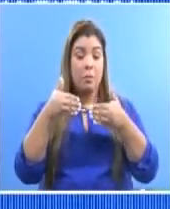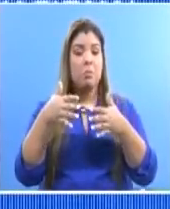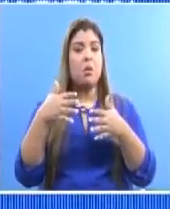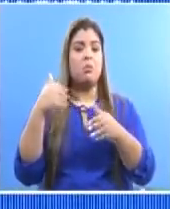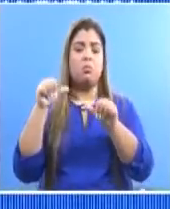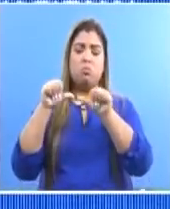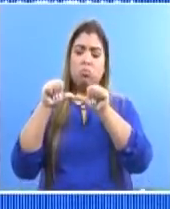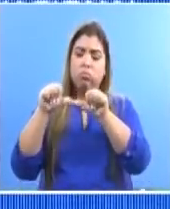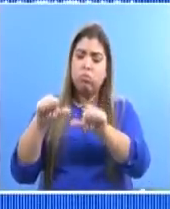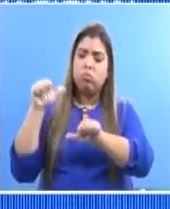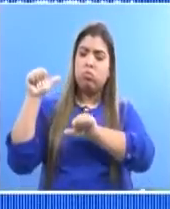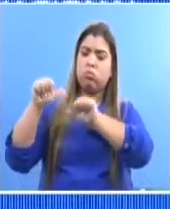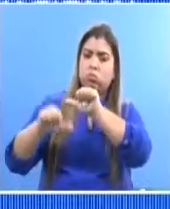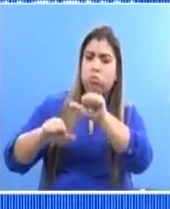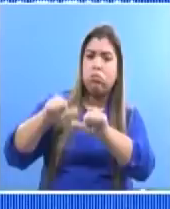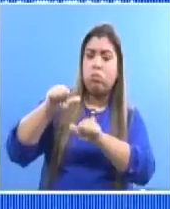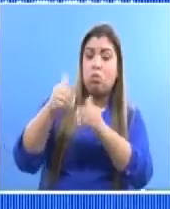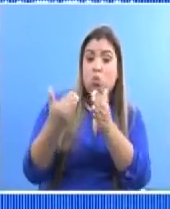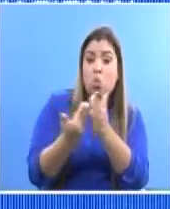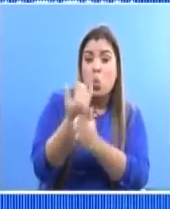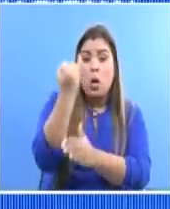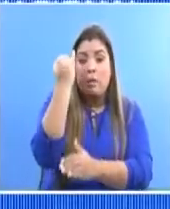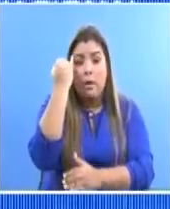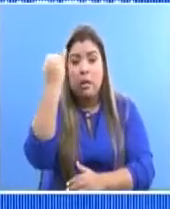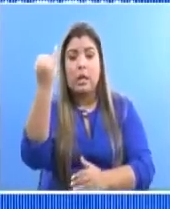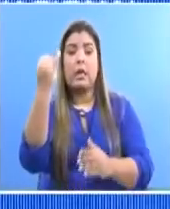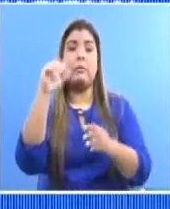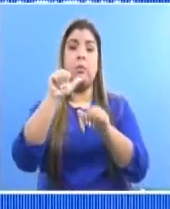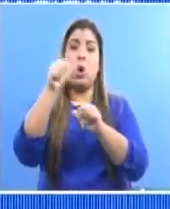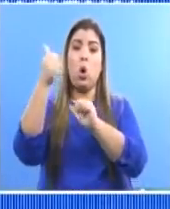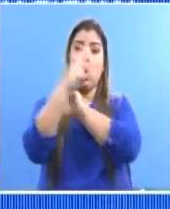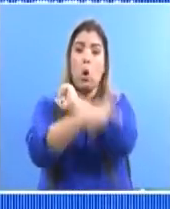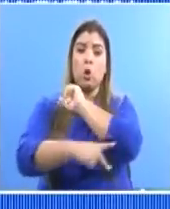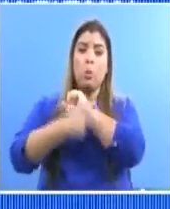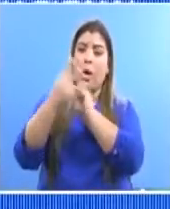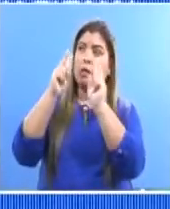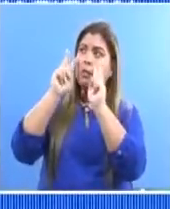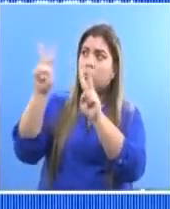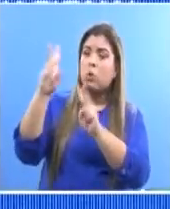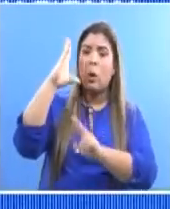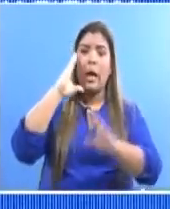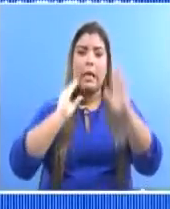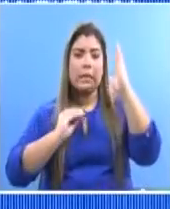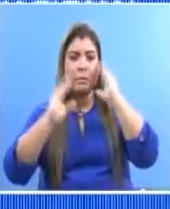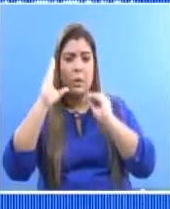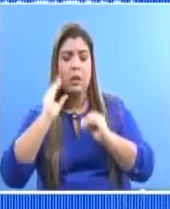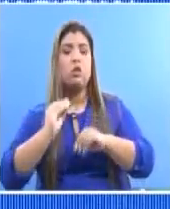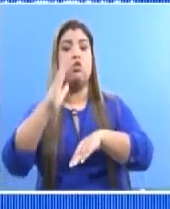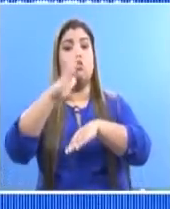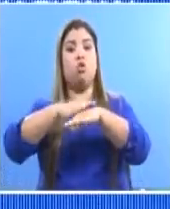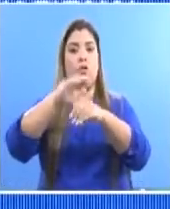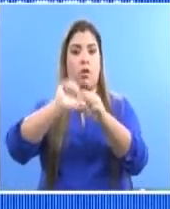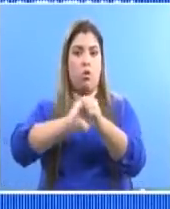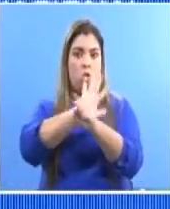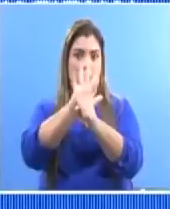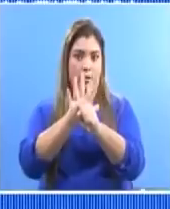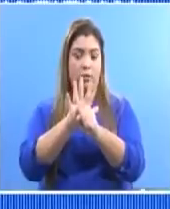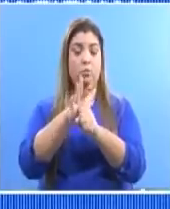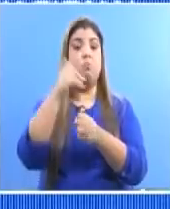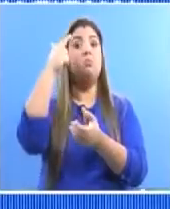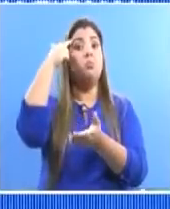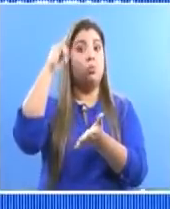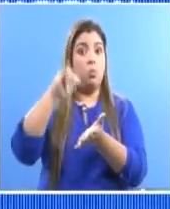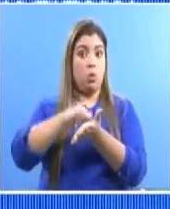implementando estrategias muy similares a las que ejecutan otros países que luchan contra el COVID-19. Por